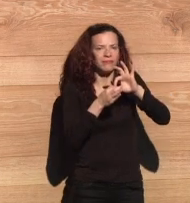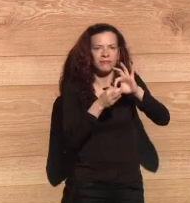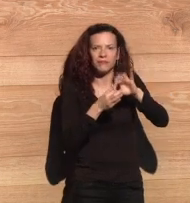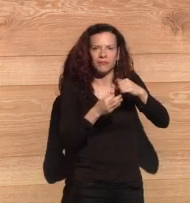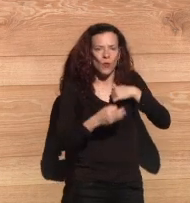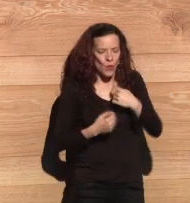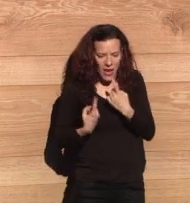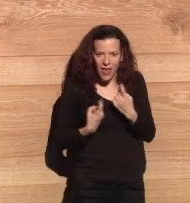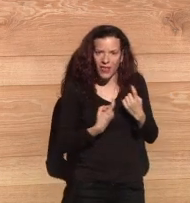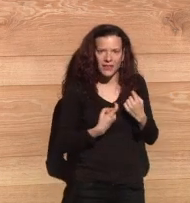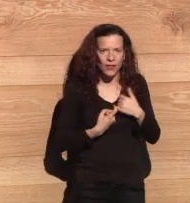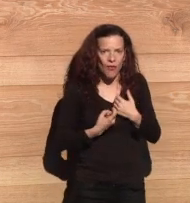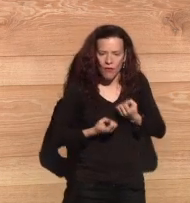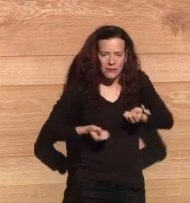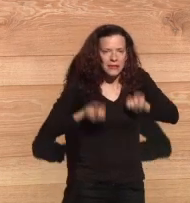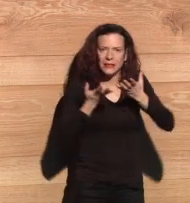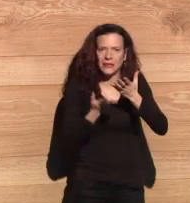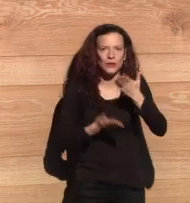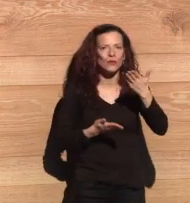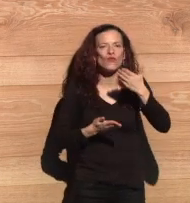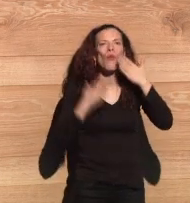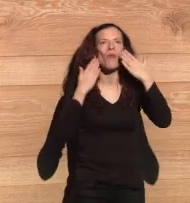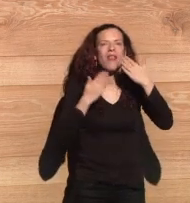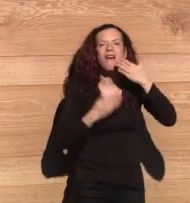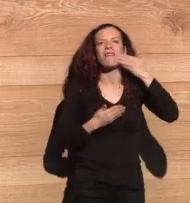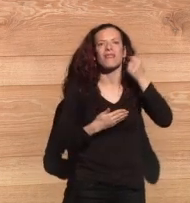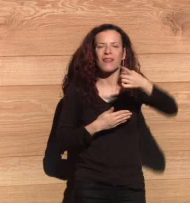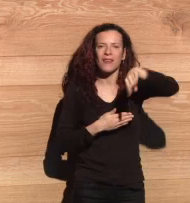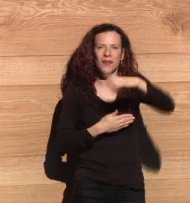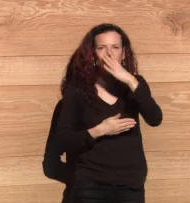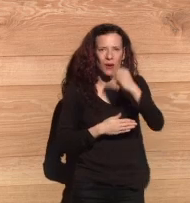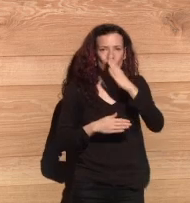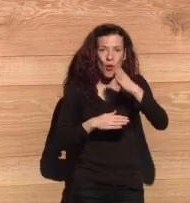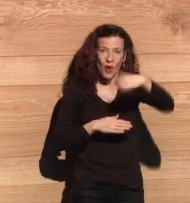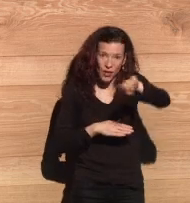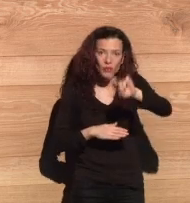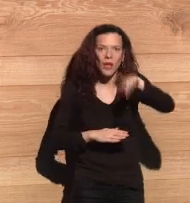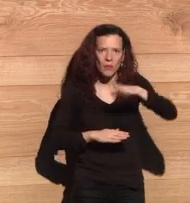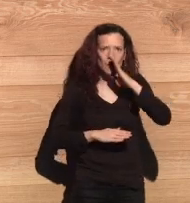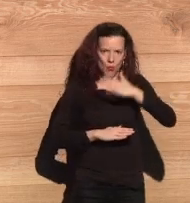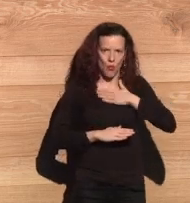porque lo necesito, porque necesito honrarle y necesito hacer esto por ellos, vamos, y por mí, ¿no?